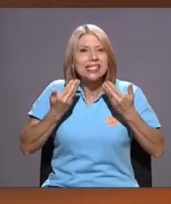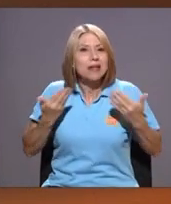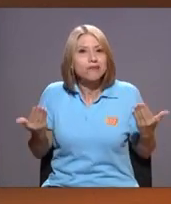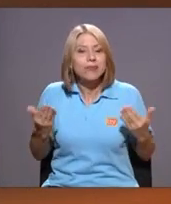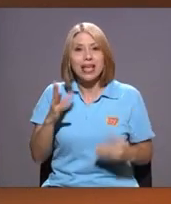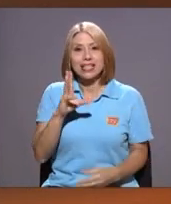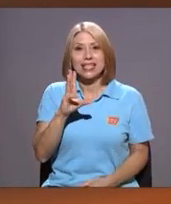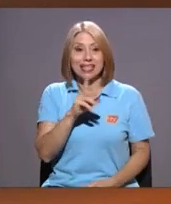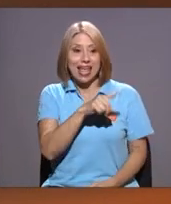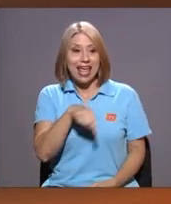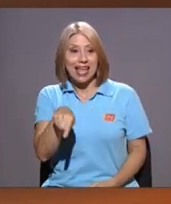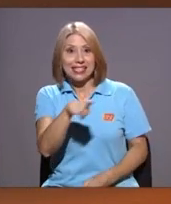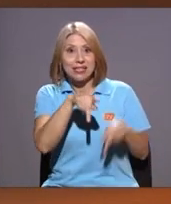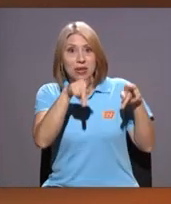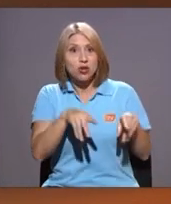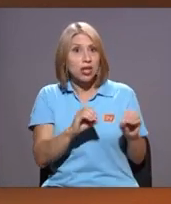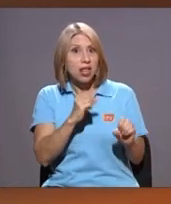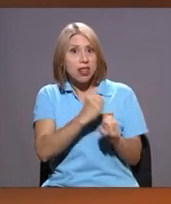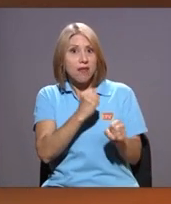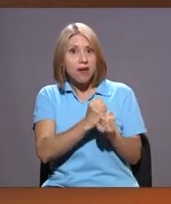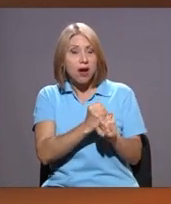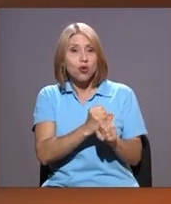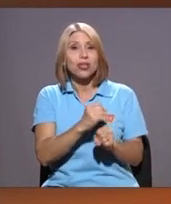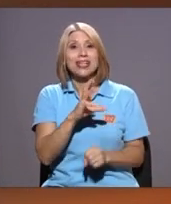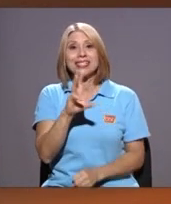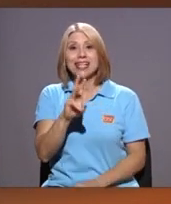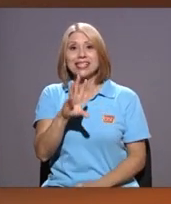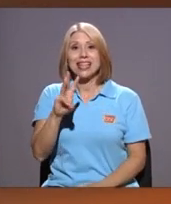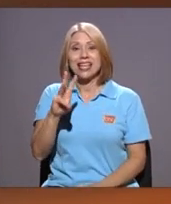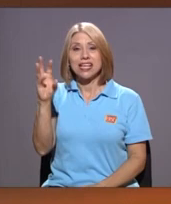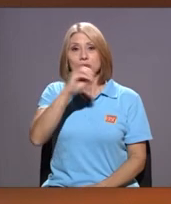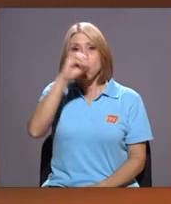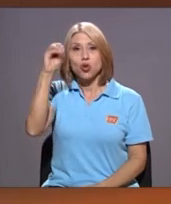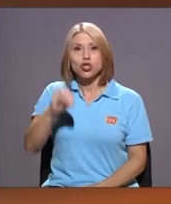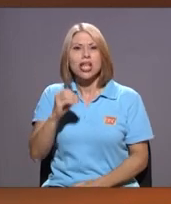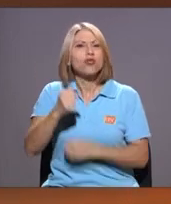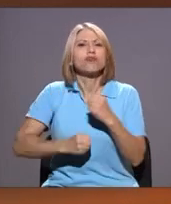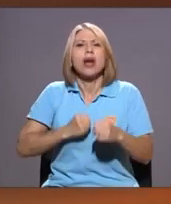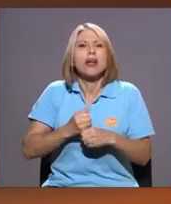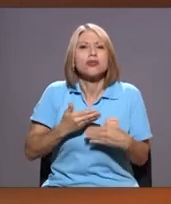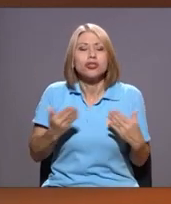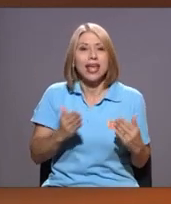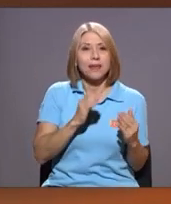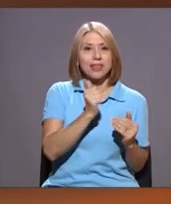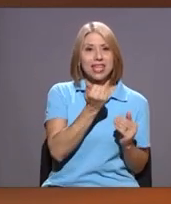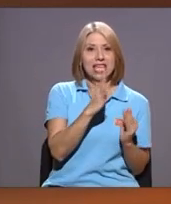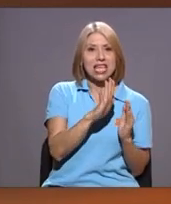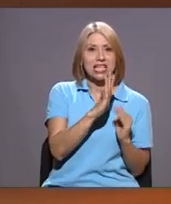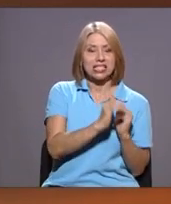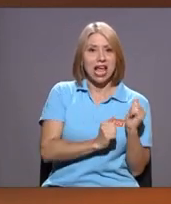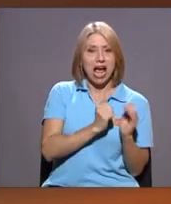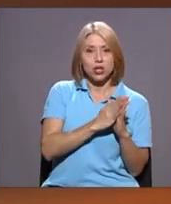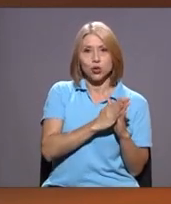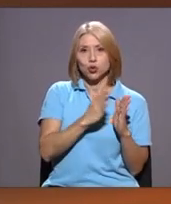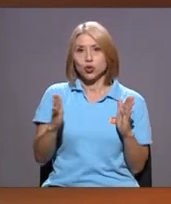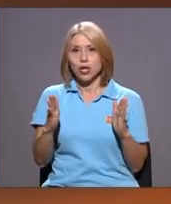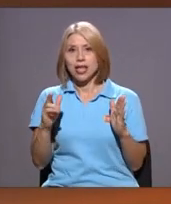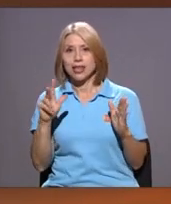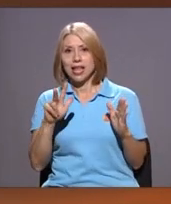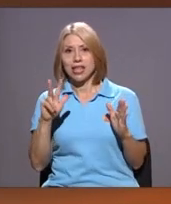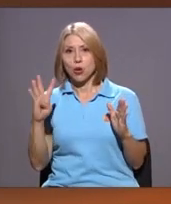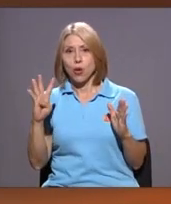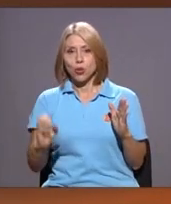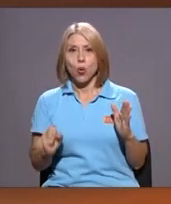de esos desempleados tienen edades de 15 años a los 34 años o sea se trata